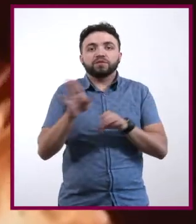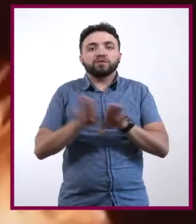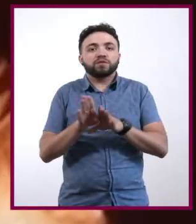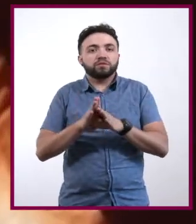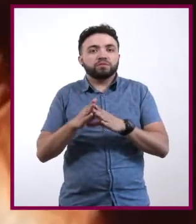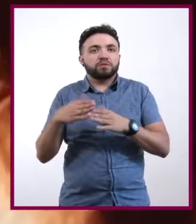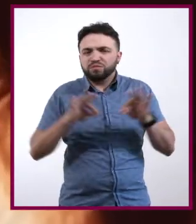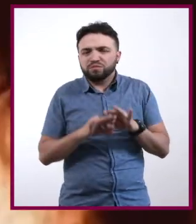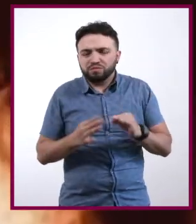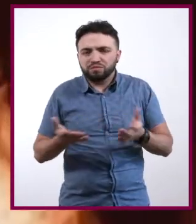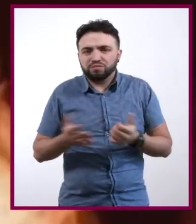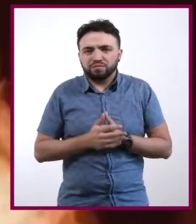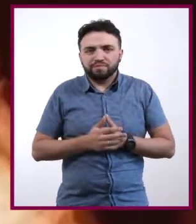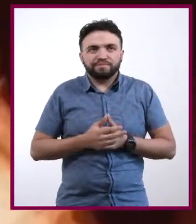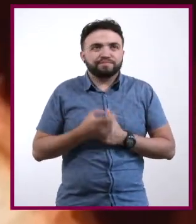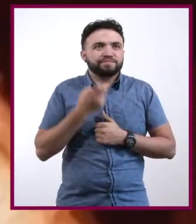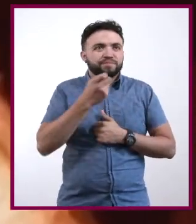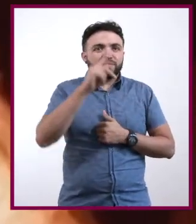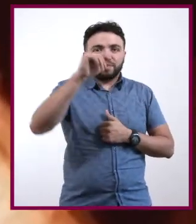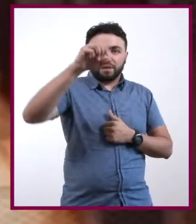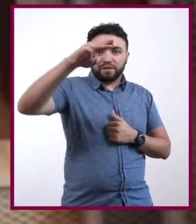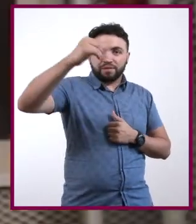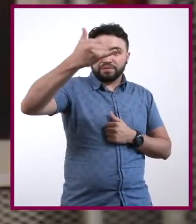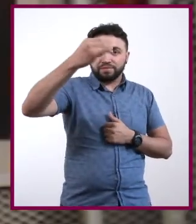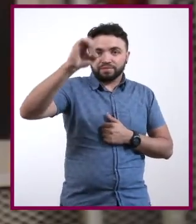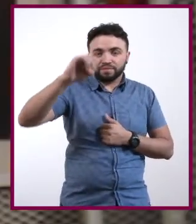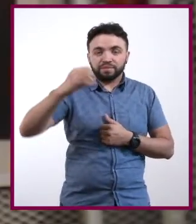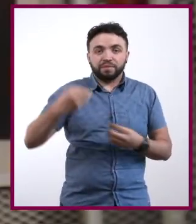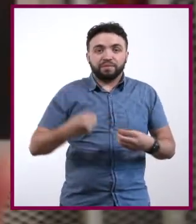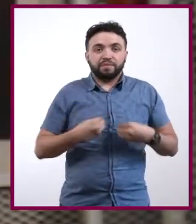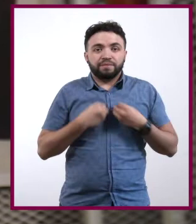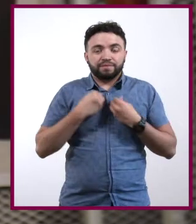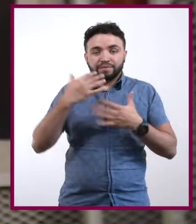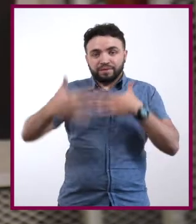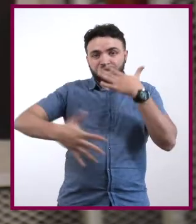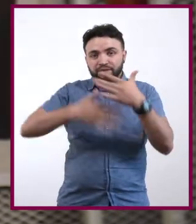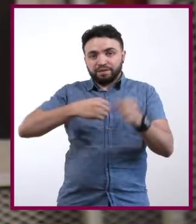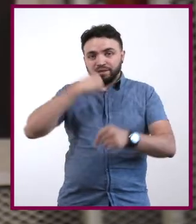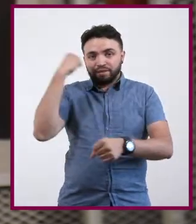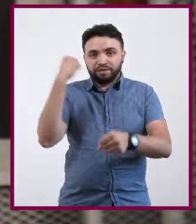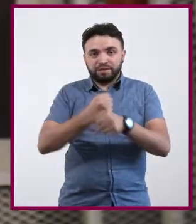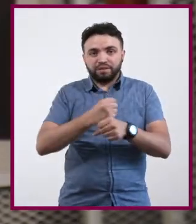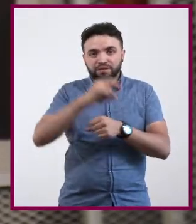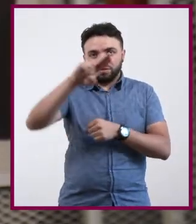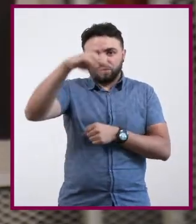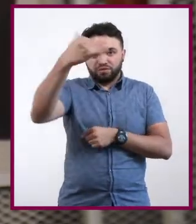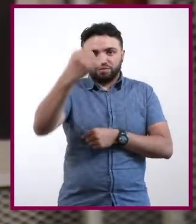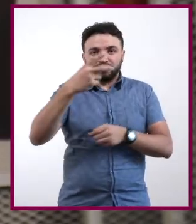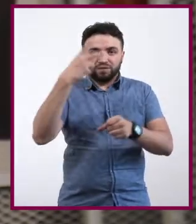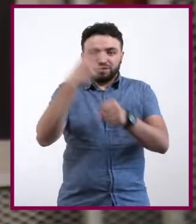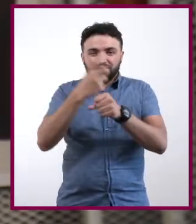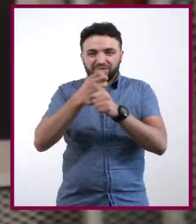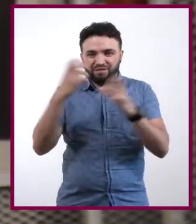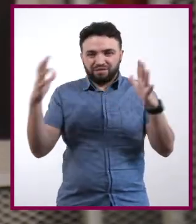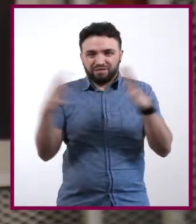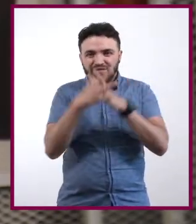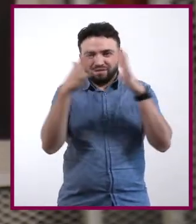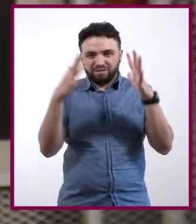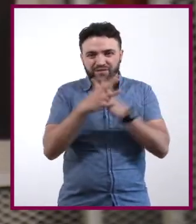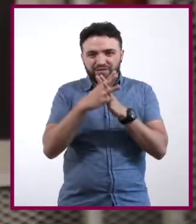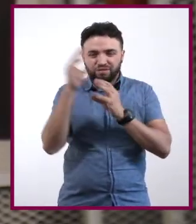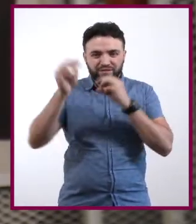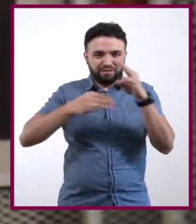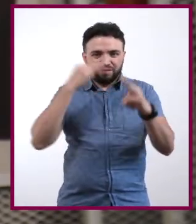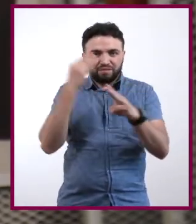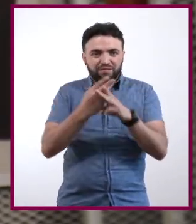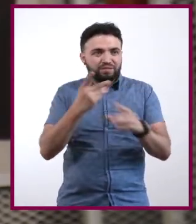vanguardias internacionales. Tamayo vive 15 años en Nueva York. La Segunda Guerra Mundial lo encuentra en